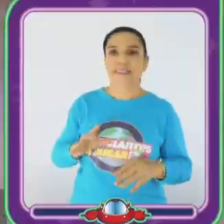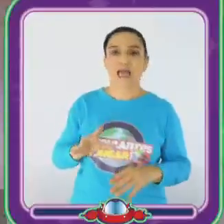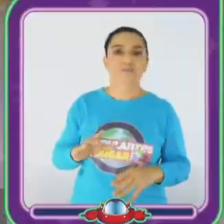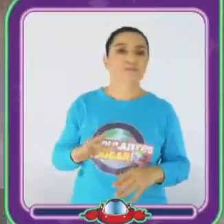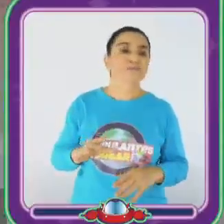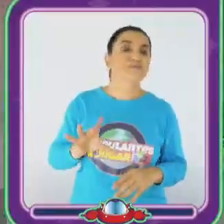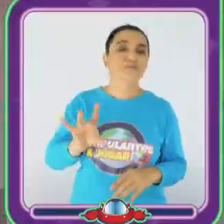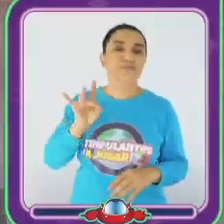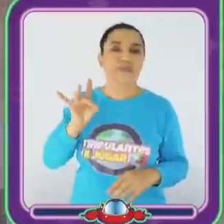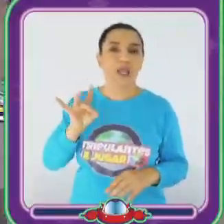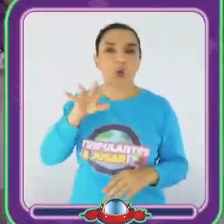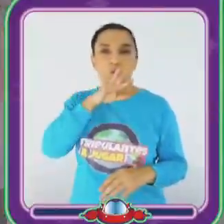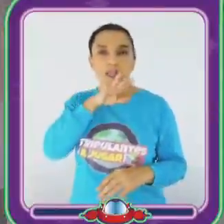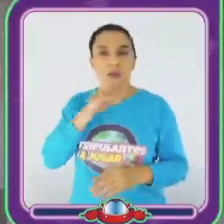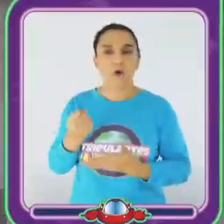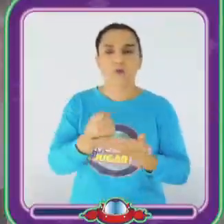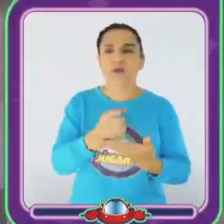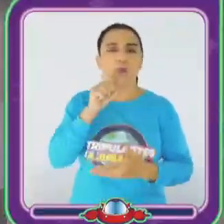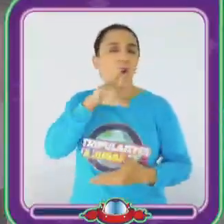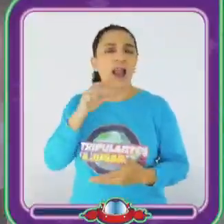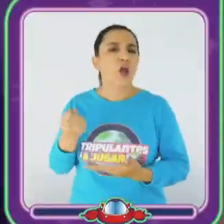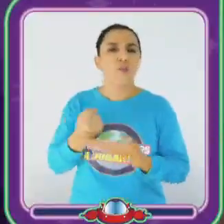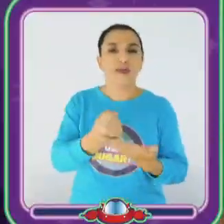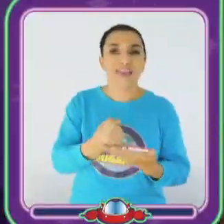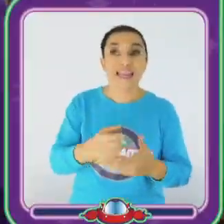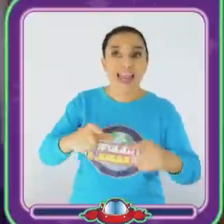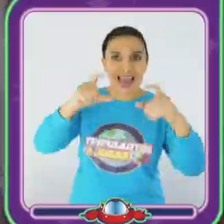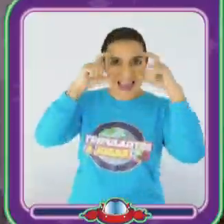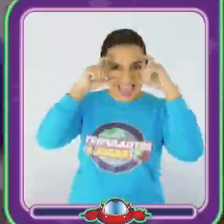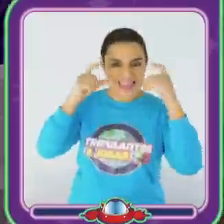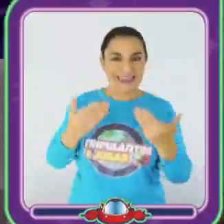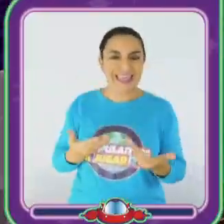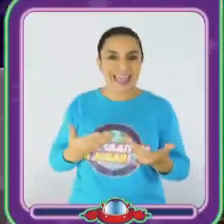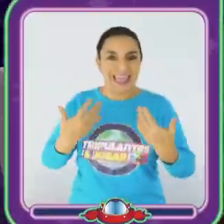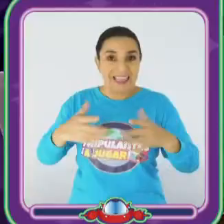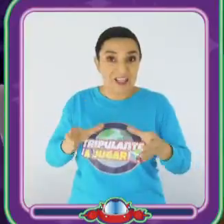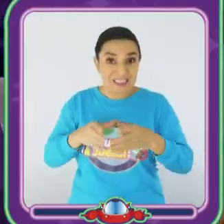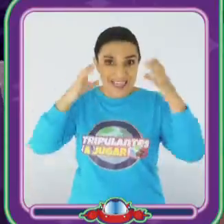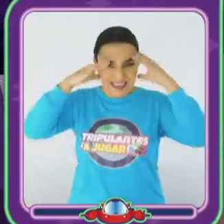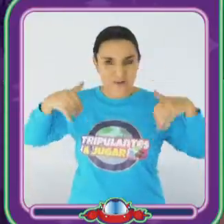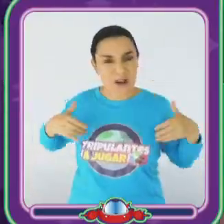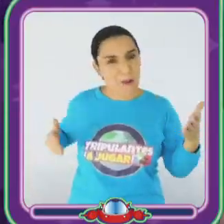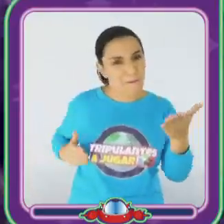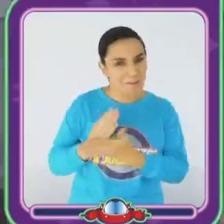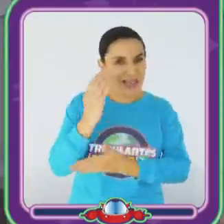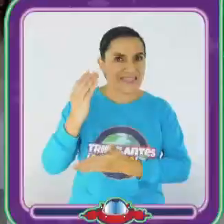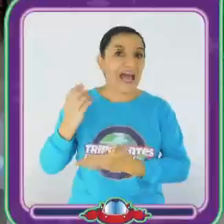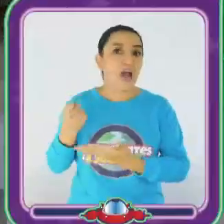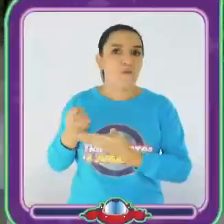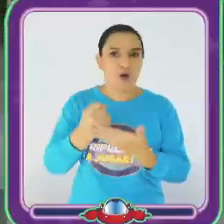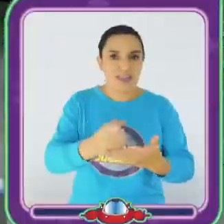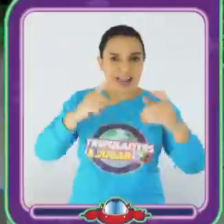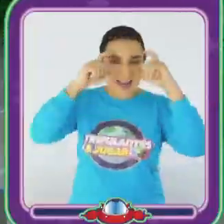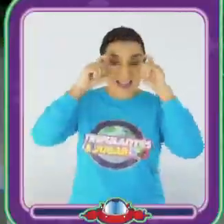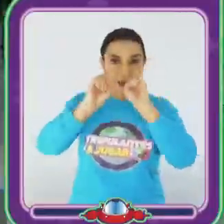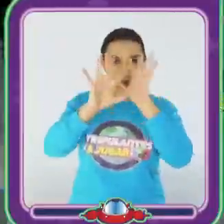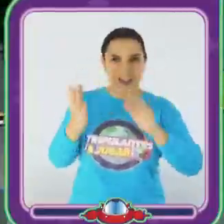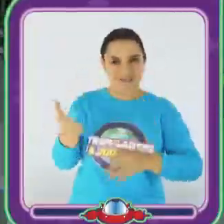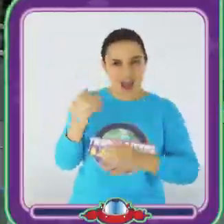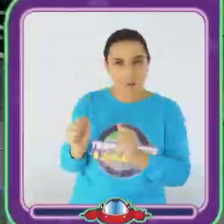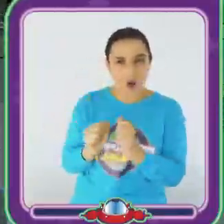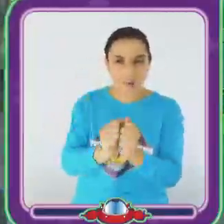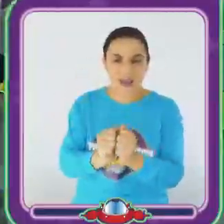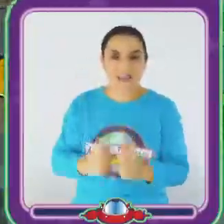lenten. Utilizaremos el comodín. ¿Qué comodín? ¡De los lentes! Entonces, tripulación, se activa el comodín de los lentes espaciales. Vamos,